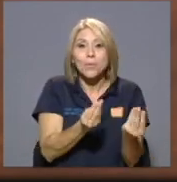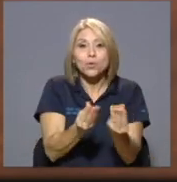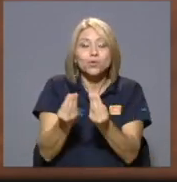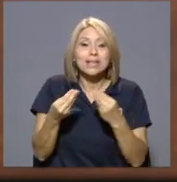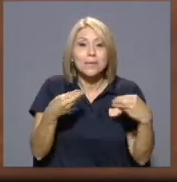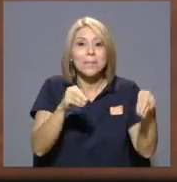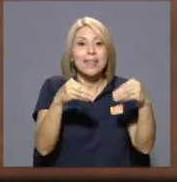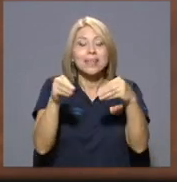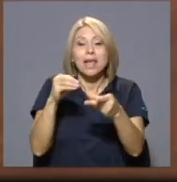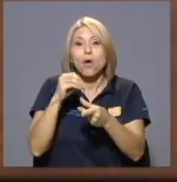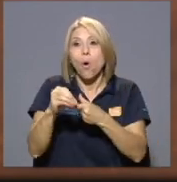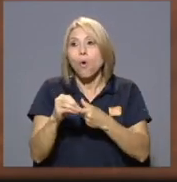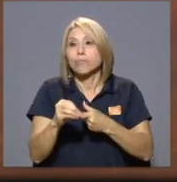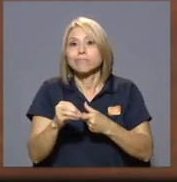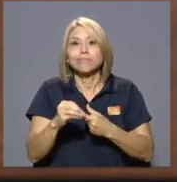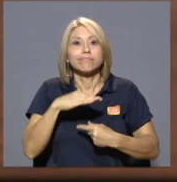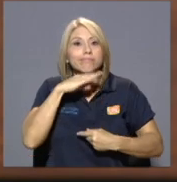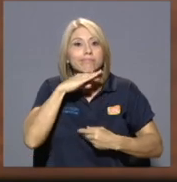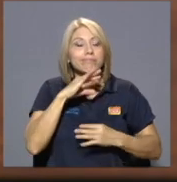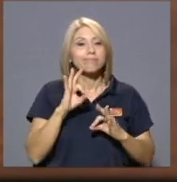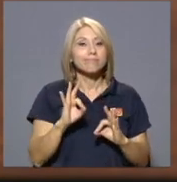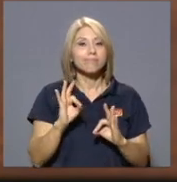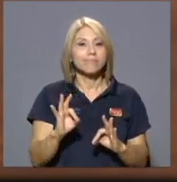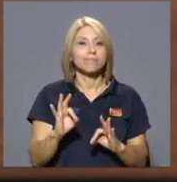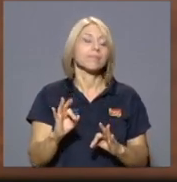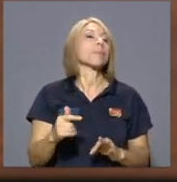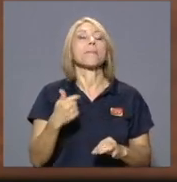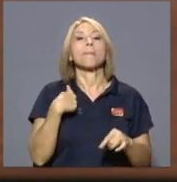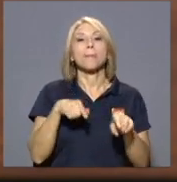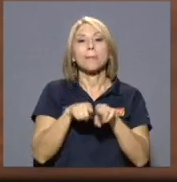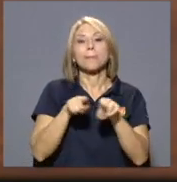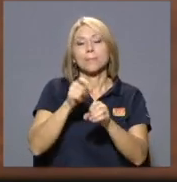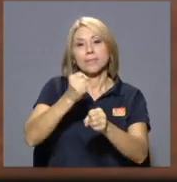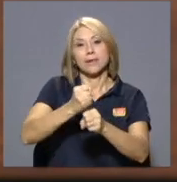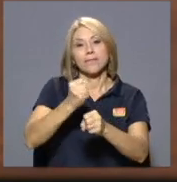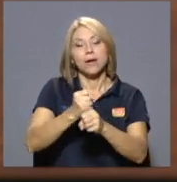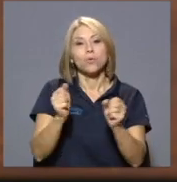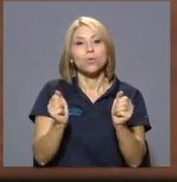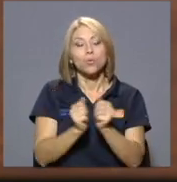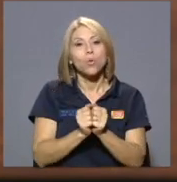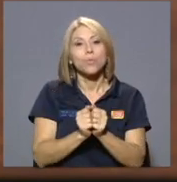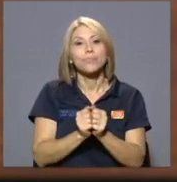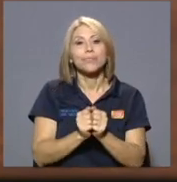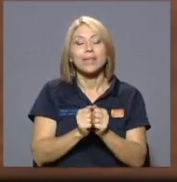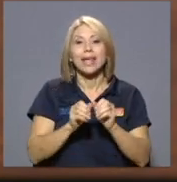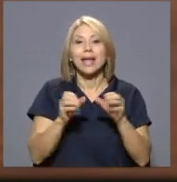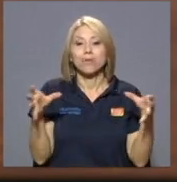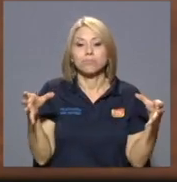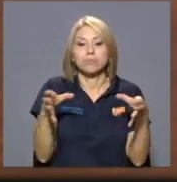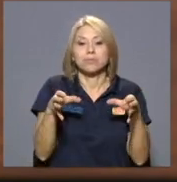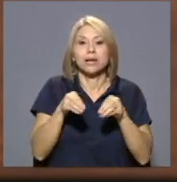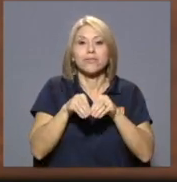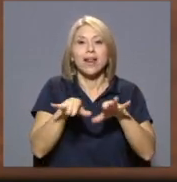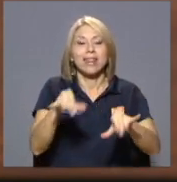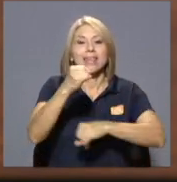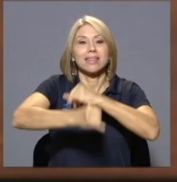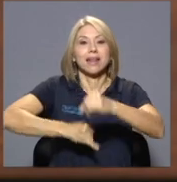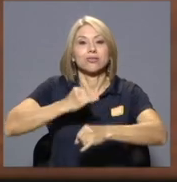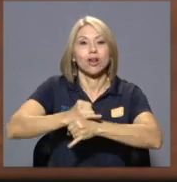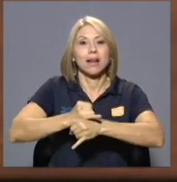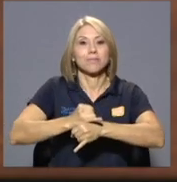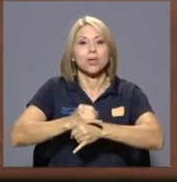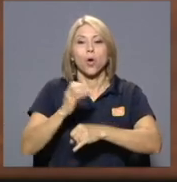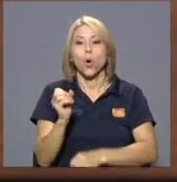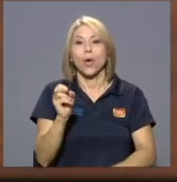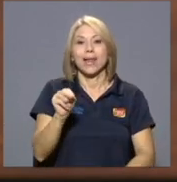¿no? En ese sentido, bueno, yo también trabajo en lo que es Red Internacional, que es una organización no